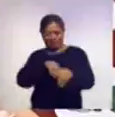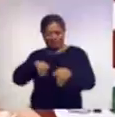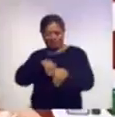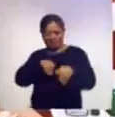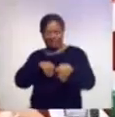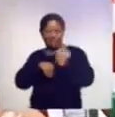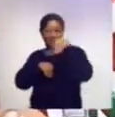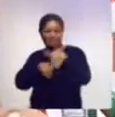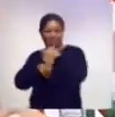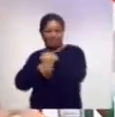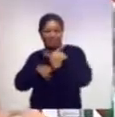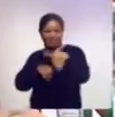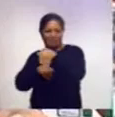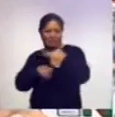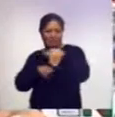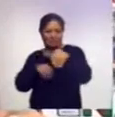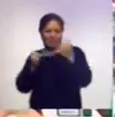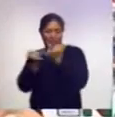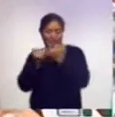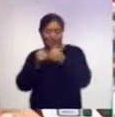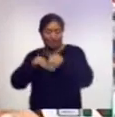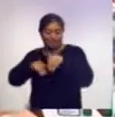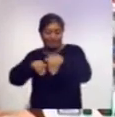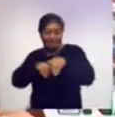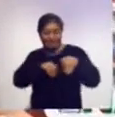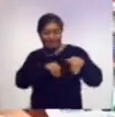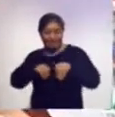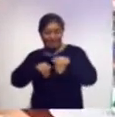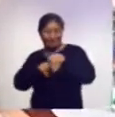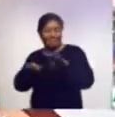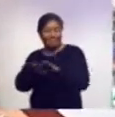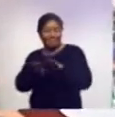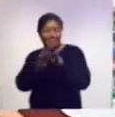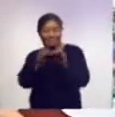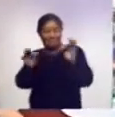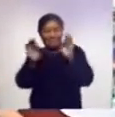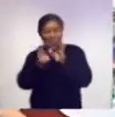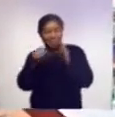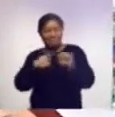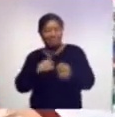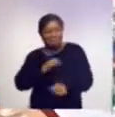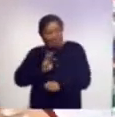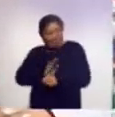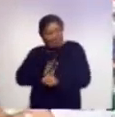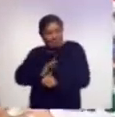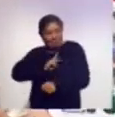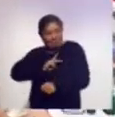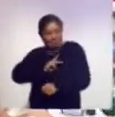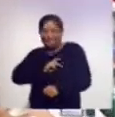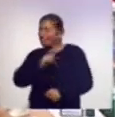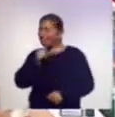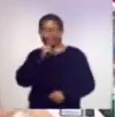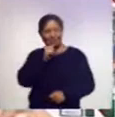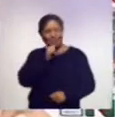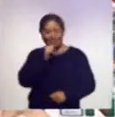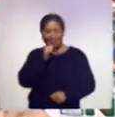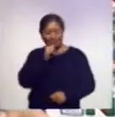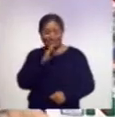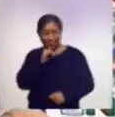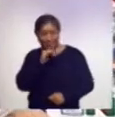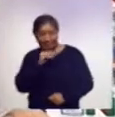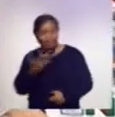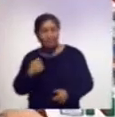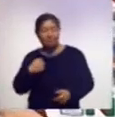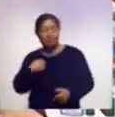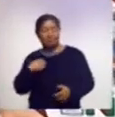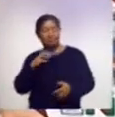defensiva. Ya no hemos encontrado las formas de defendernos mejor, las formas de hacer una transición al